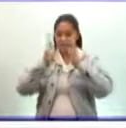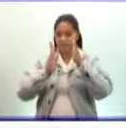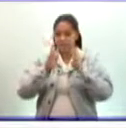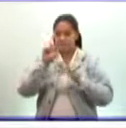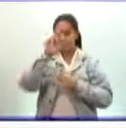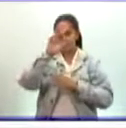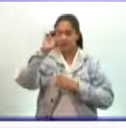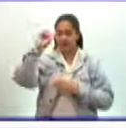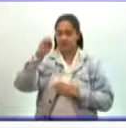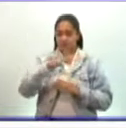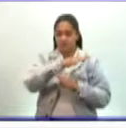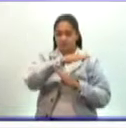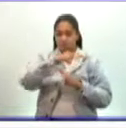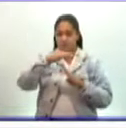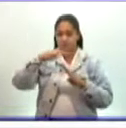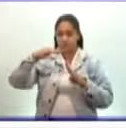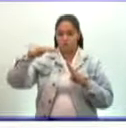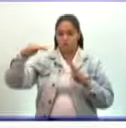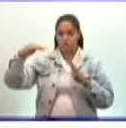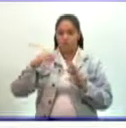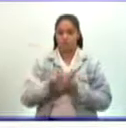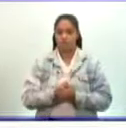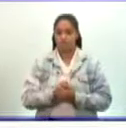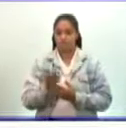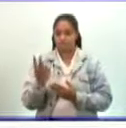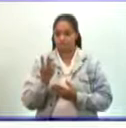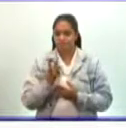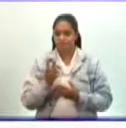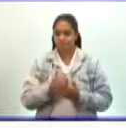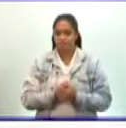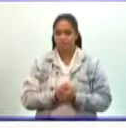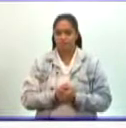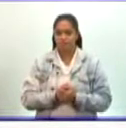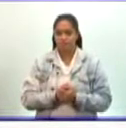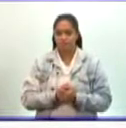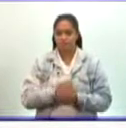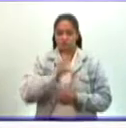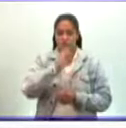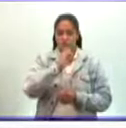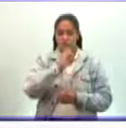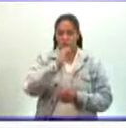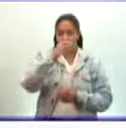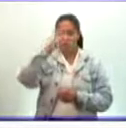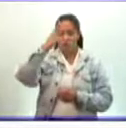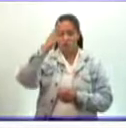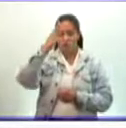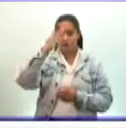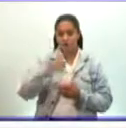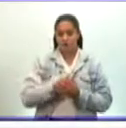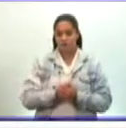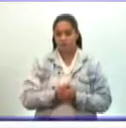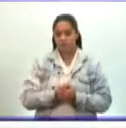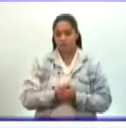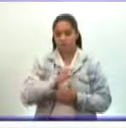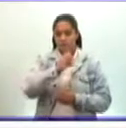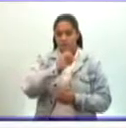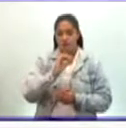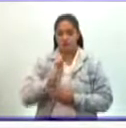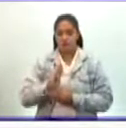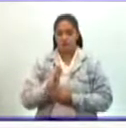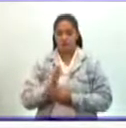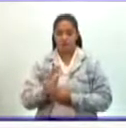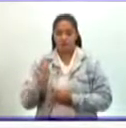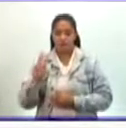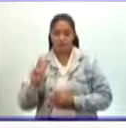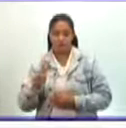son cortadas por 12 cantos. Si el segmento OA mide 8 unidades, el segmento OB 3 unidades